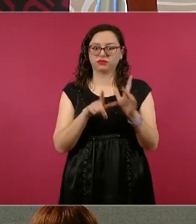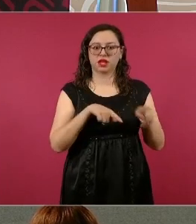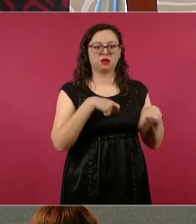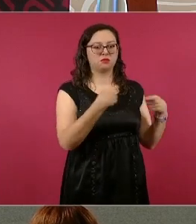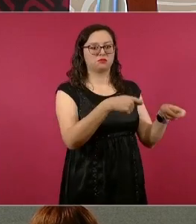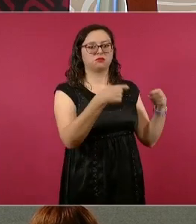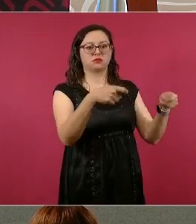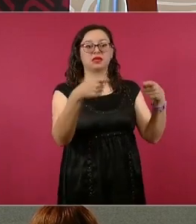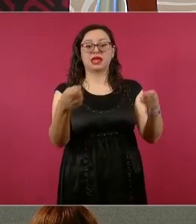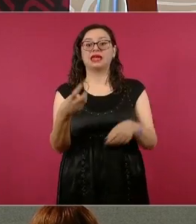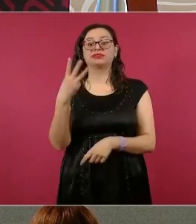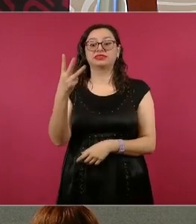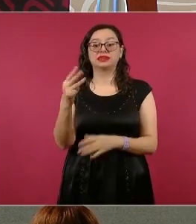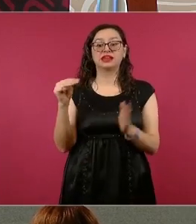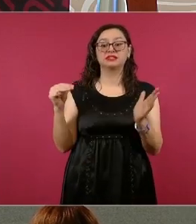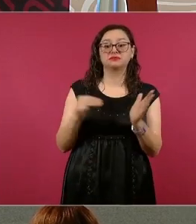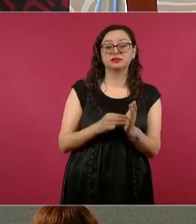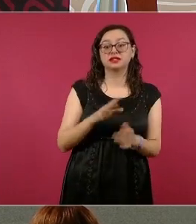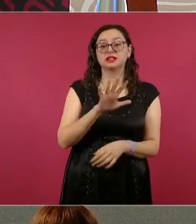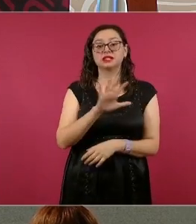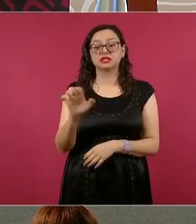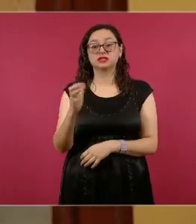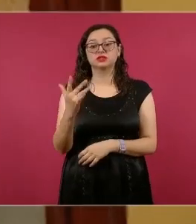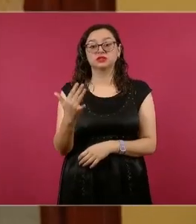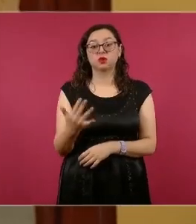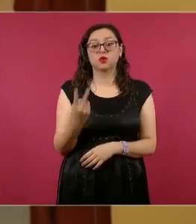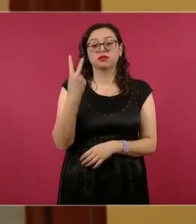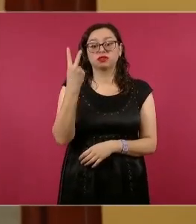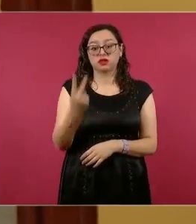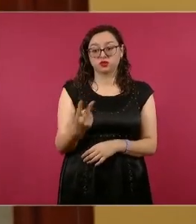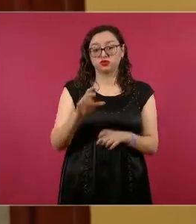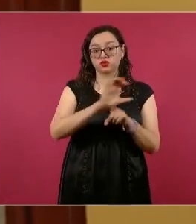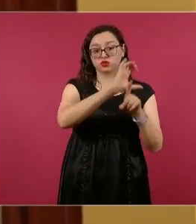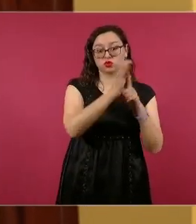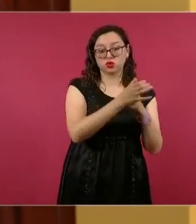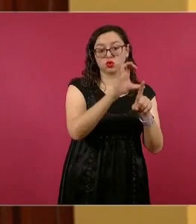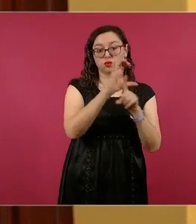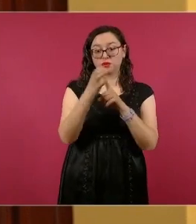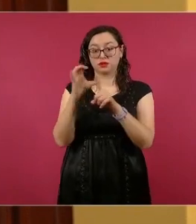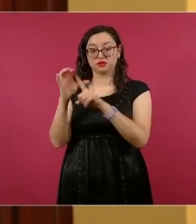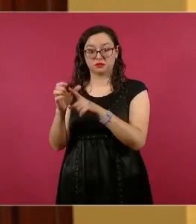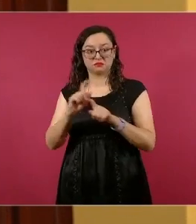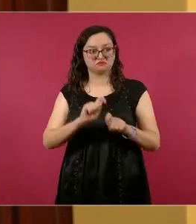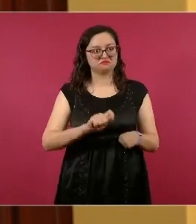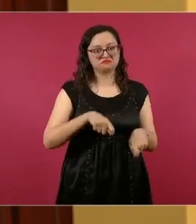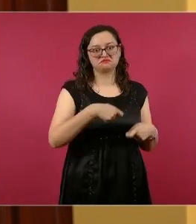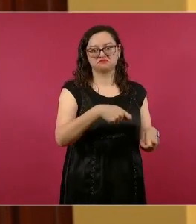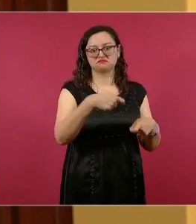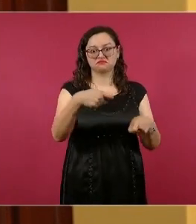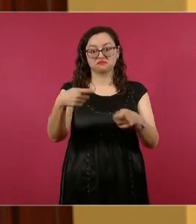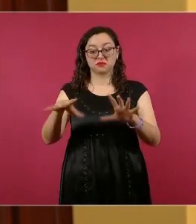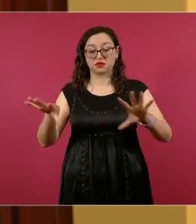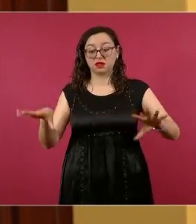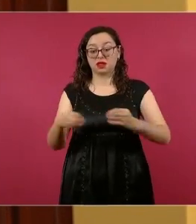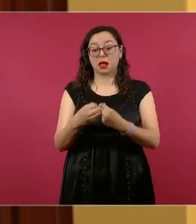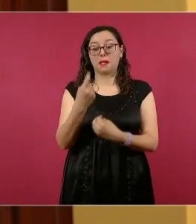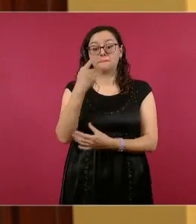a 3,552 comités solamente en estos 8 estados. Es un monto